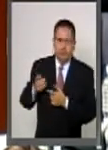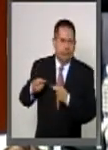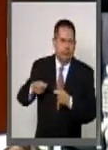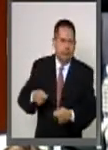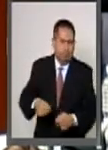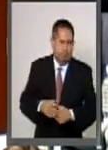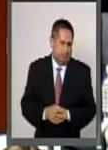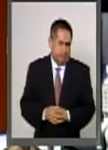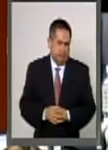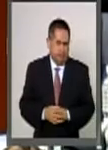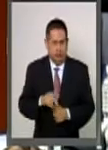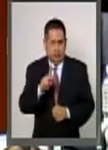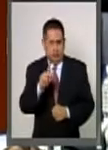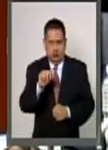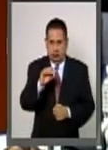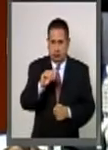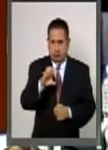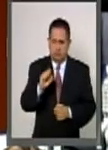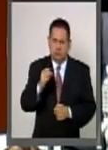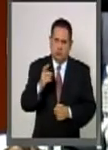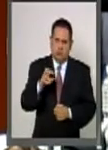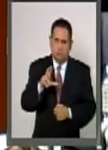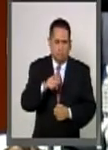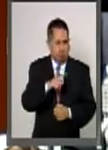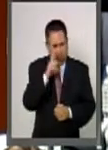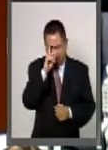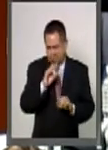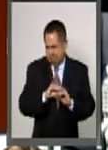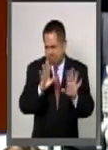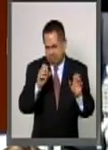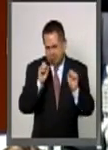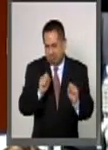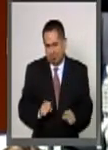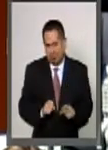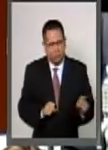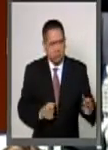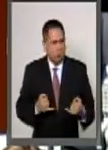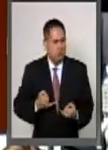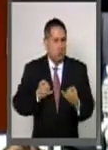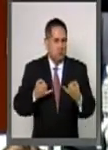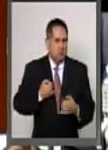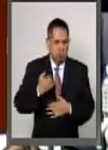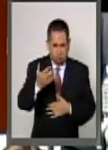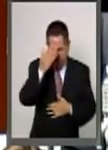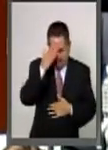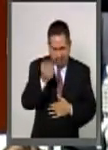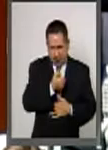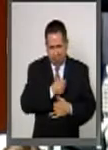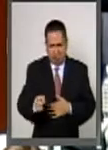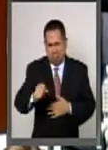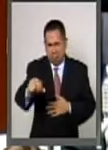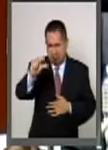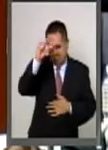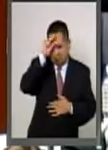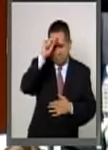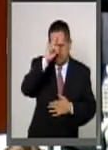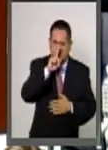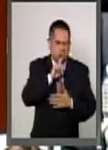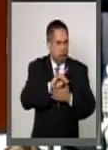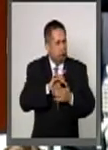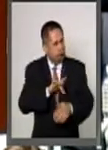Pablo Escudero, no cabe la menor duda, un joven talentoso, inteligente,